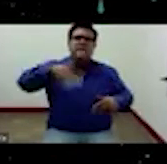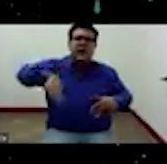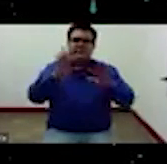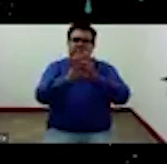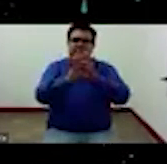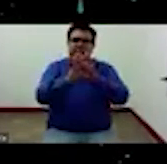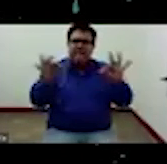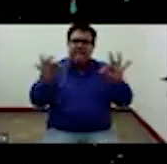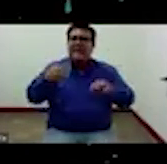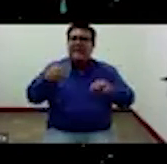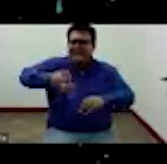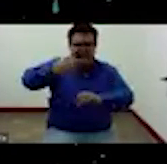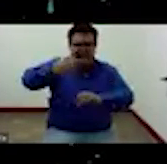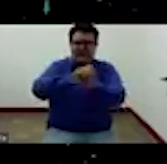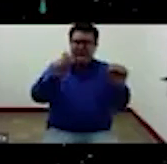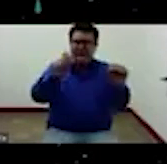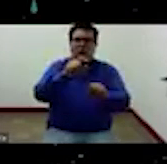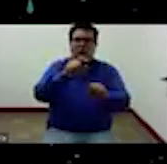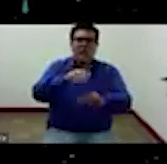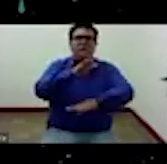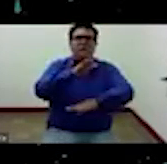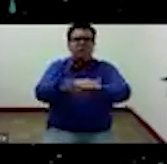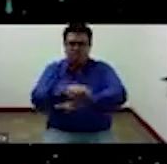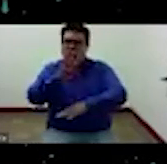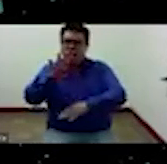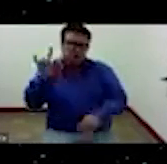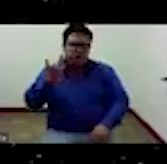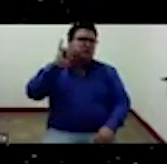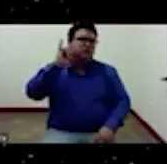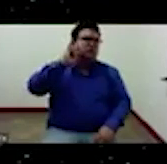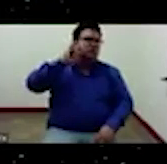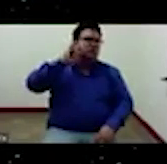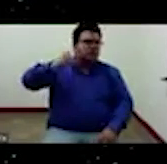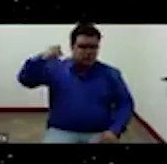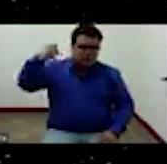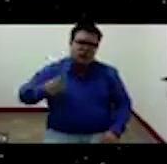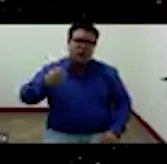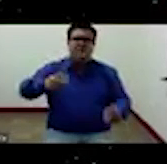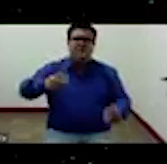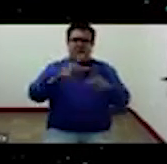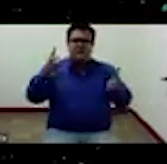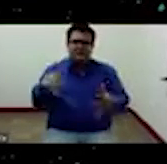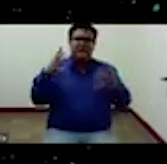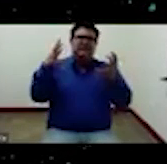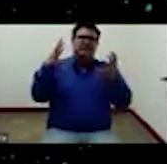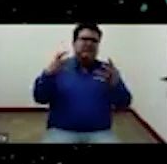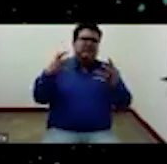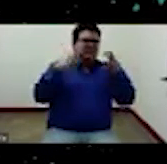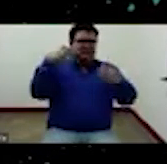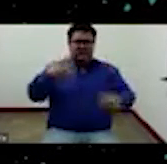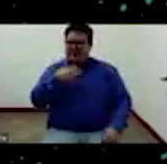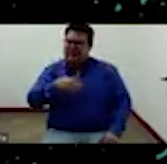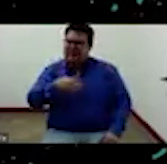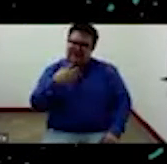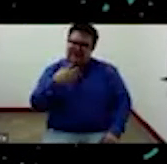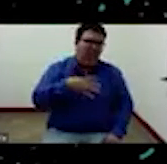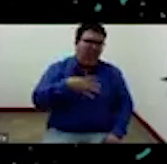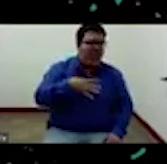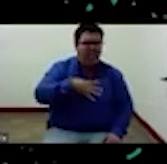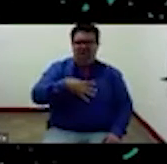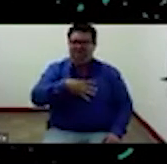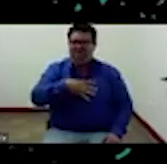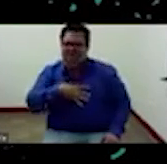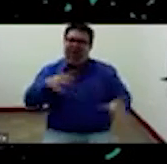tarde sonaba un gran ruido que molestaba terriblemente a la gente que estaba en consulta en el interior